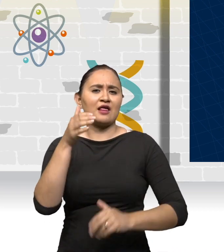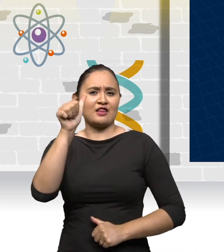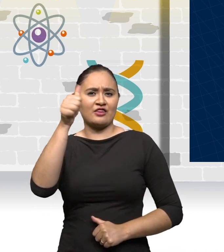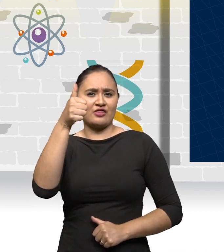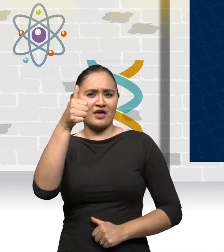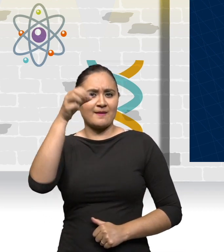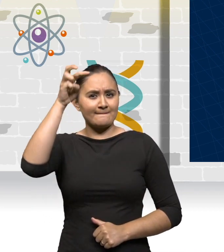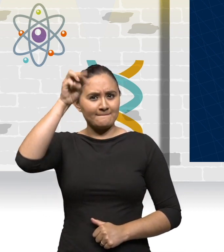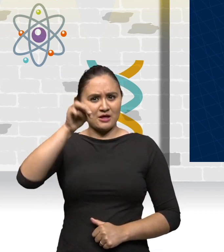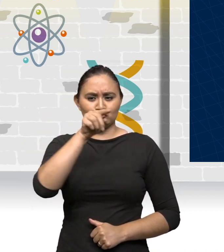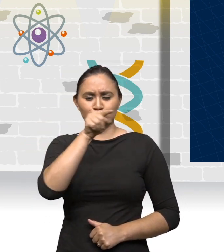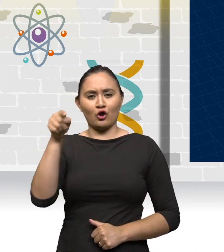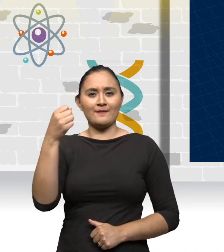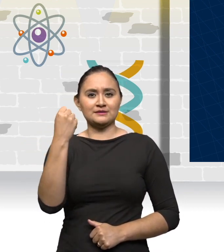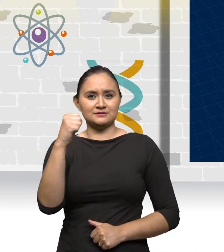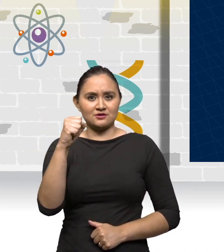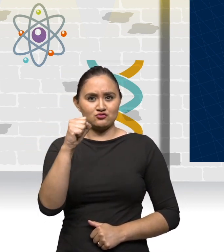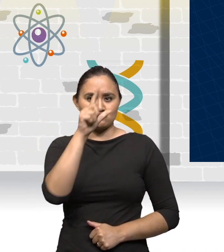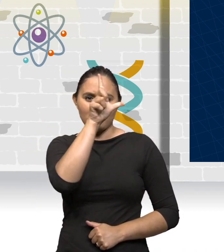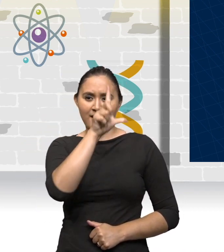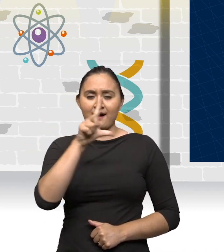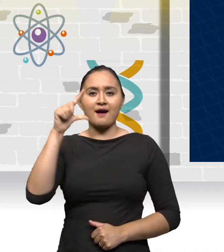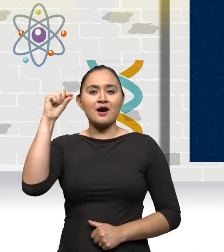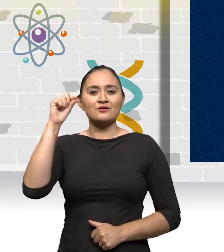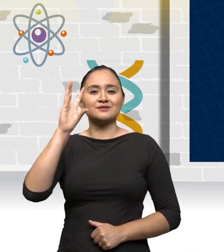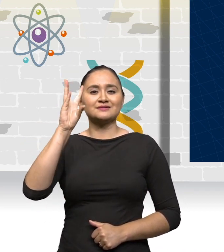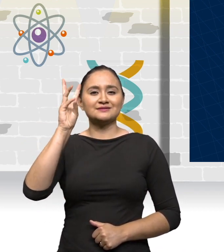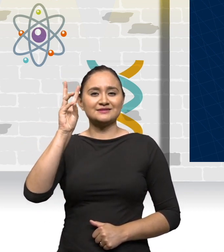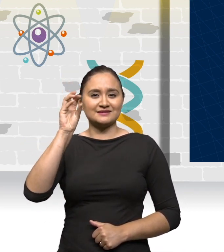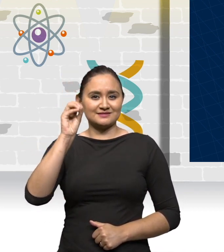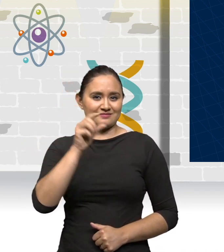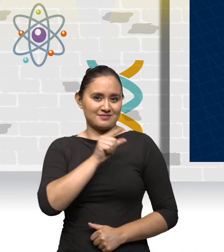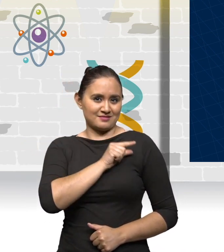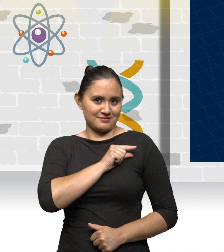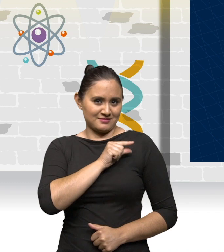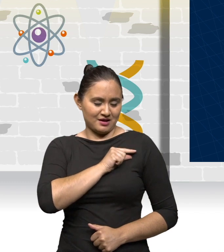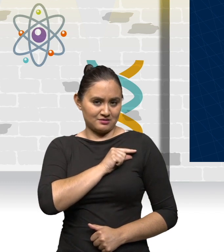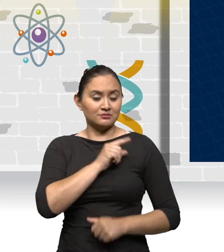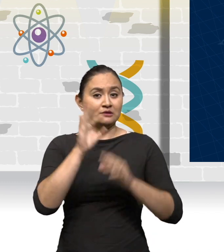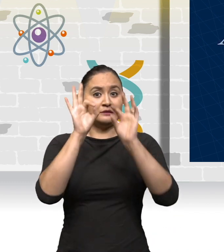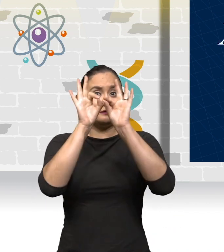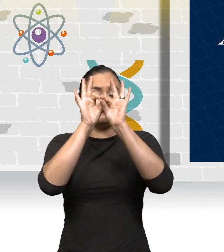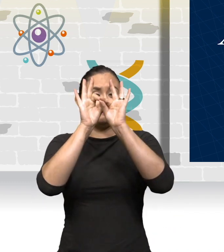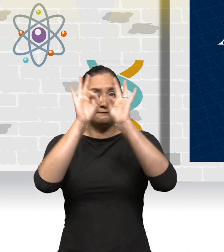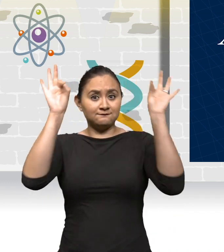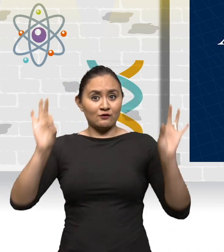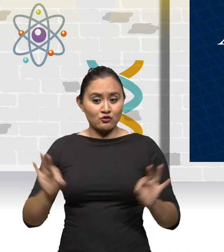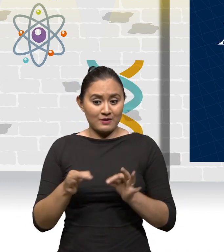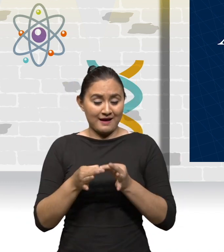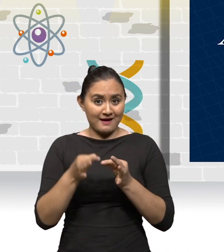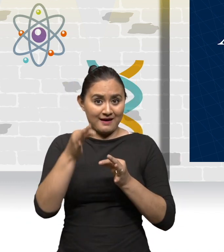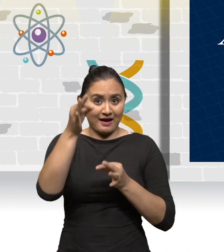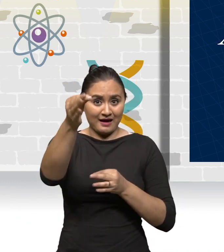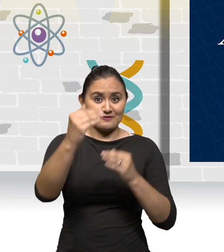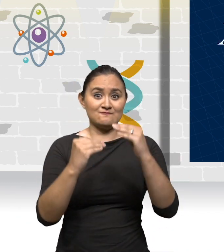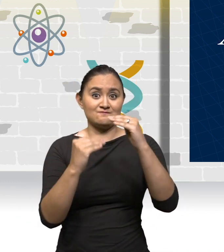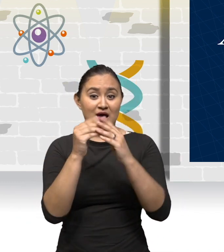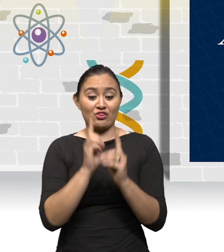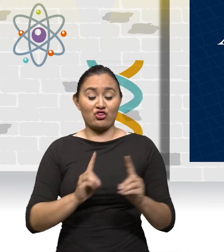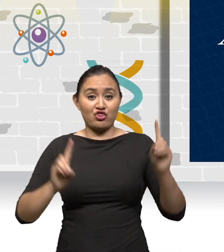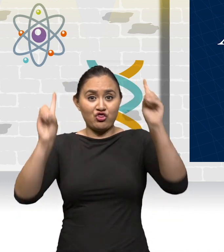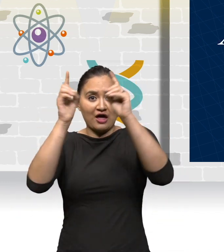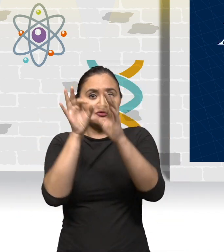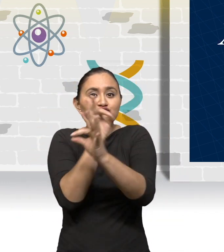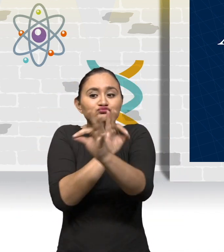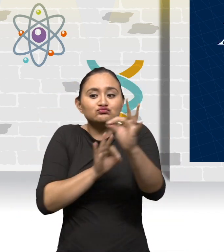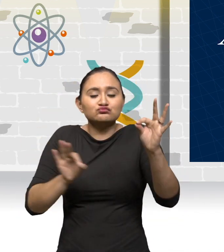de 10 metros sobre segundos y un ángulo de 60 grados. Es decir, si en la ecuación general del alcance máximo